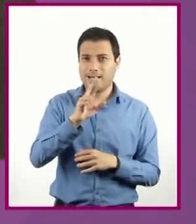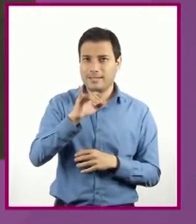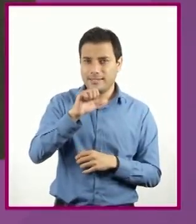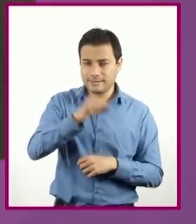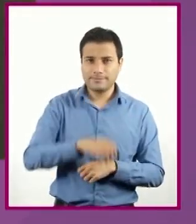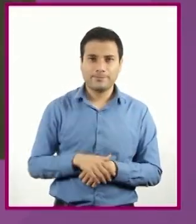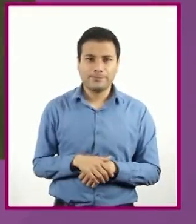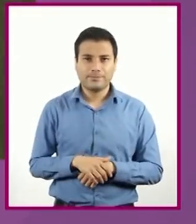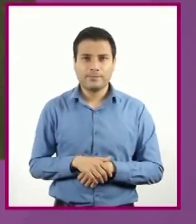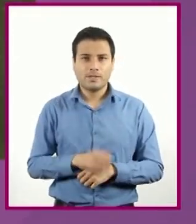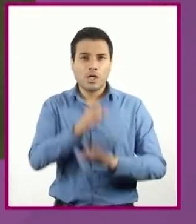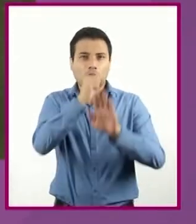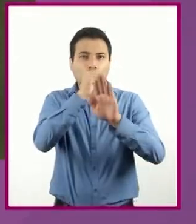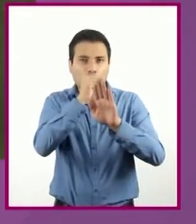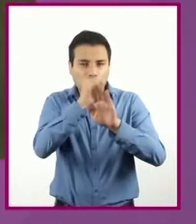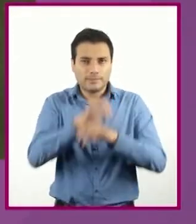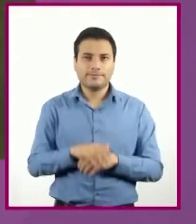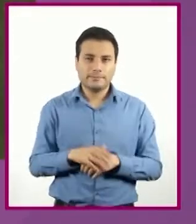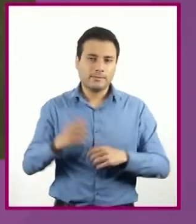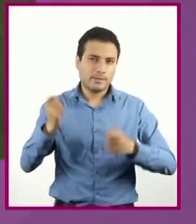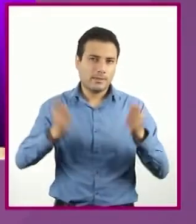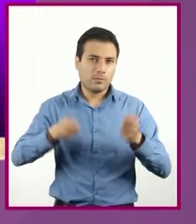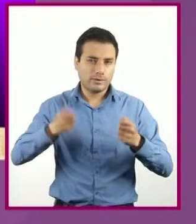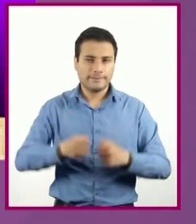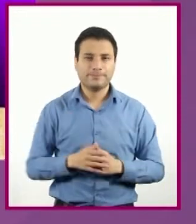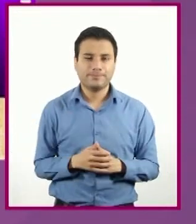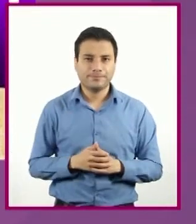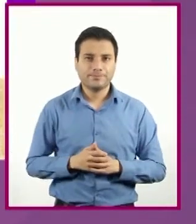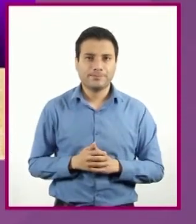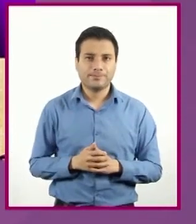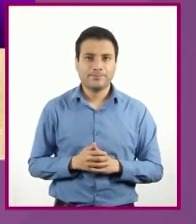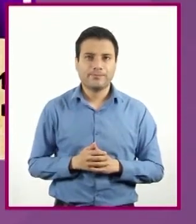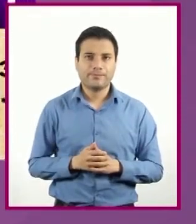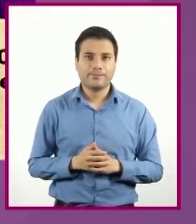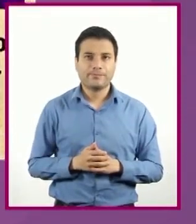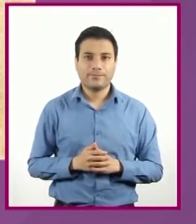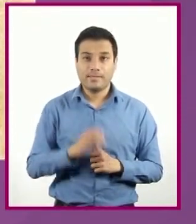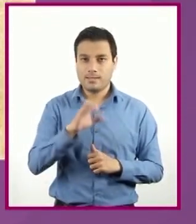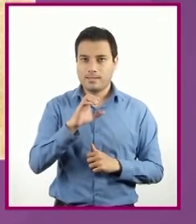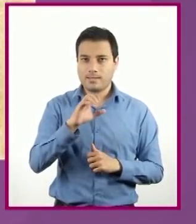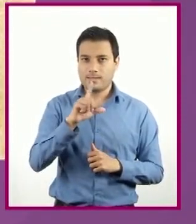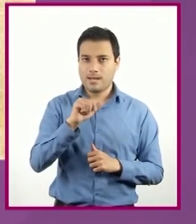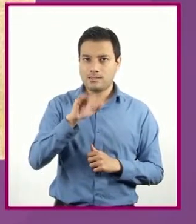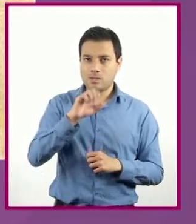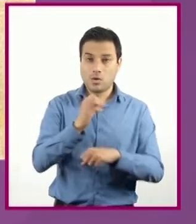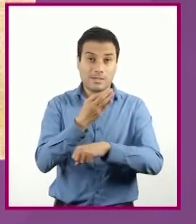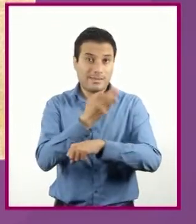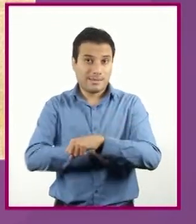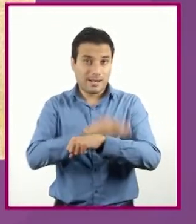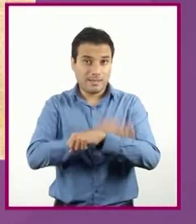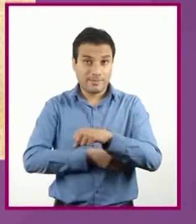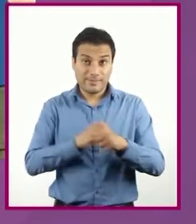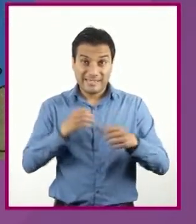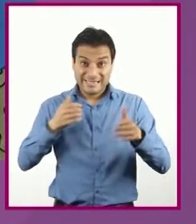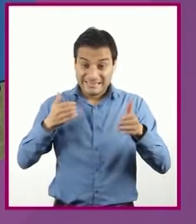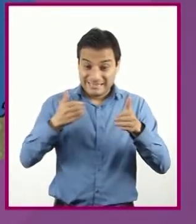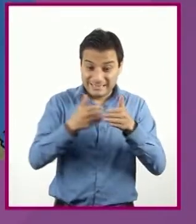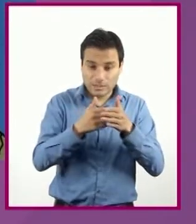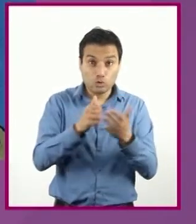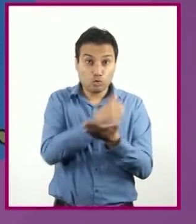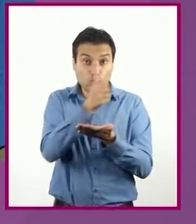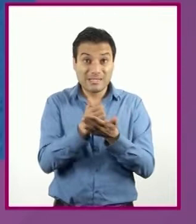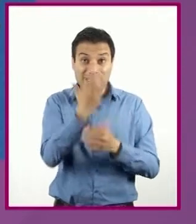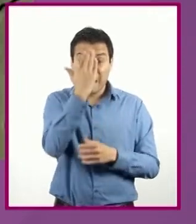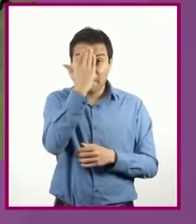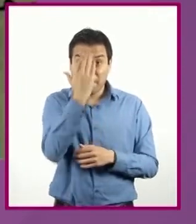trompetas y tambores. Hacia el final del periodo clásico tardío, las ciudades mayas se debilitaron por